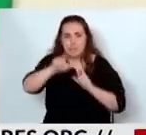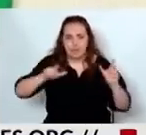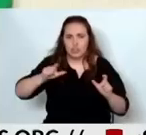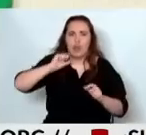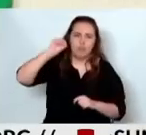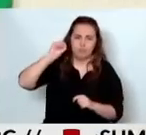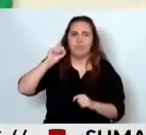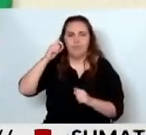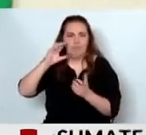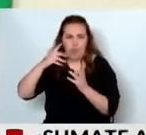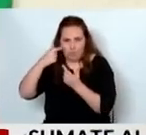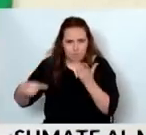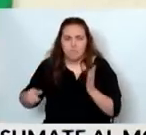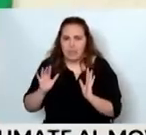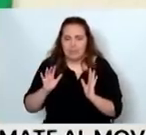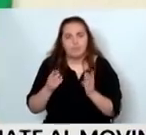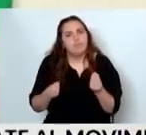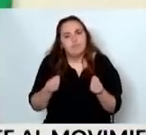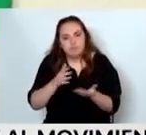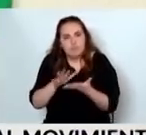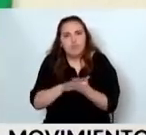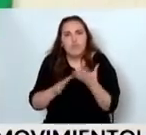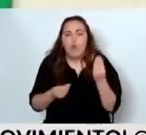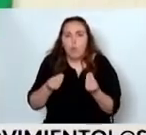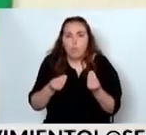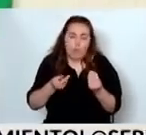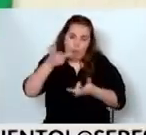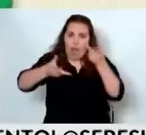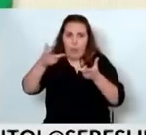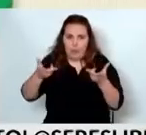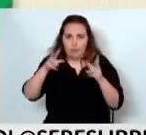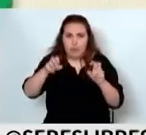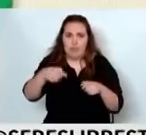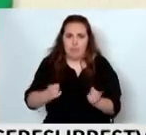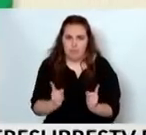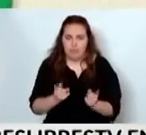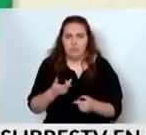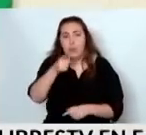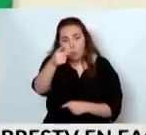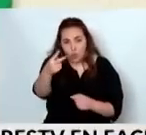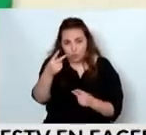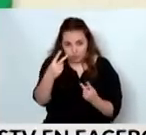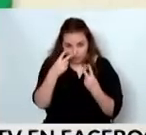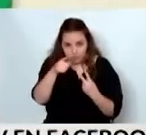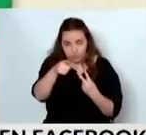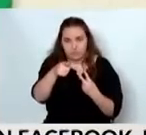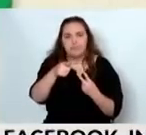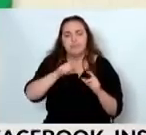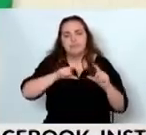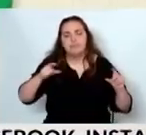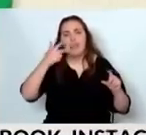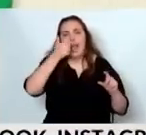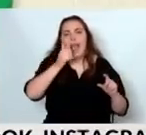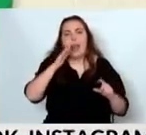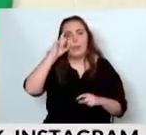personas. ¿Qué hacemos? Hablemos de esto. Y te voy a decir a vos, si estás ahí, que entres en